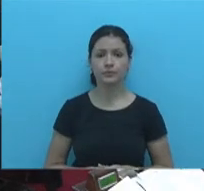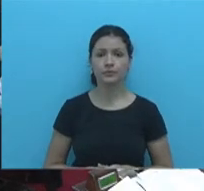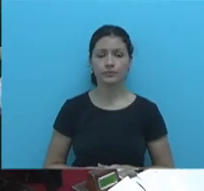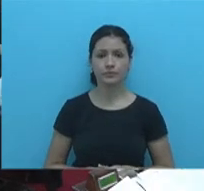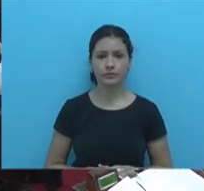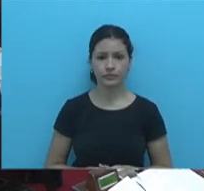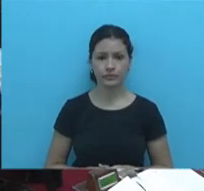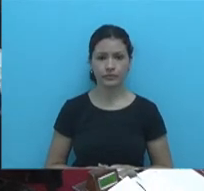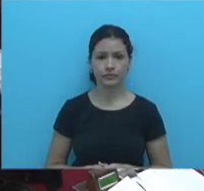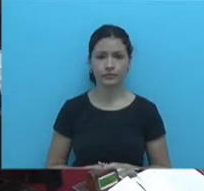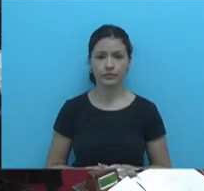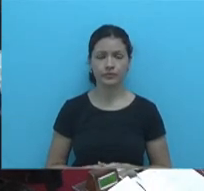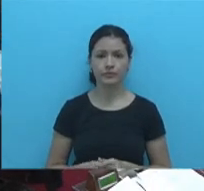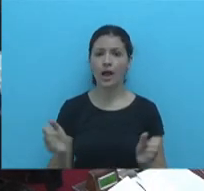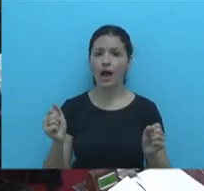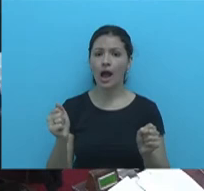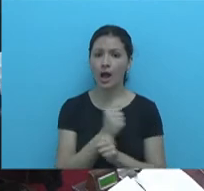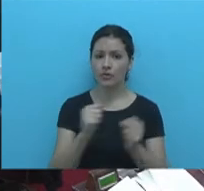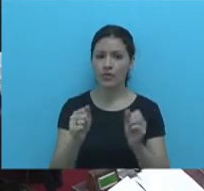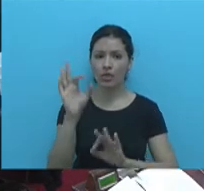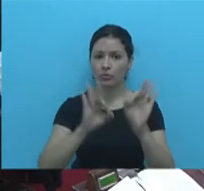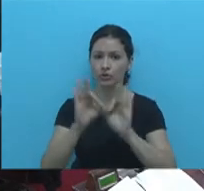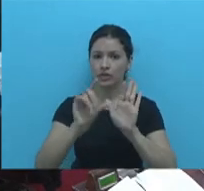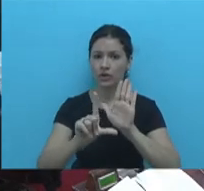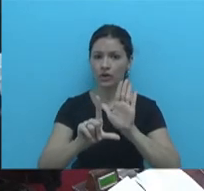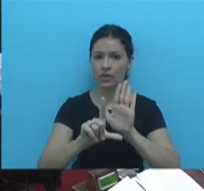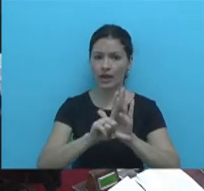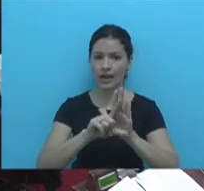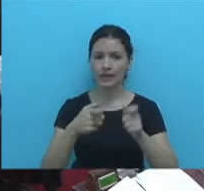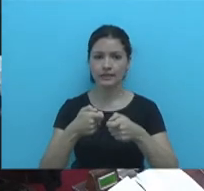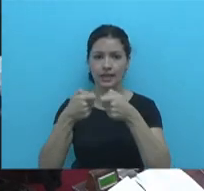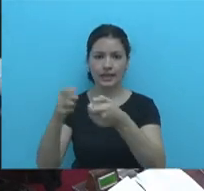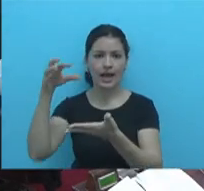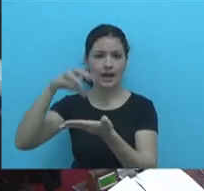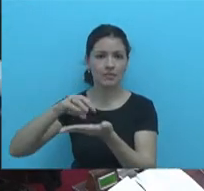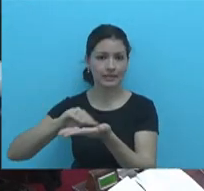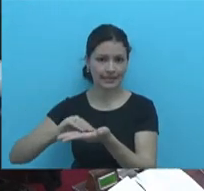Ha quedado aprobado el proyecto de ley, pasará a senadores.